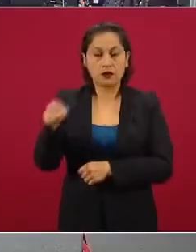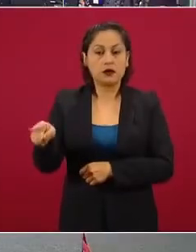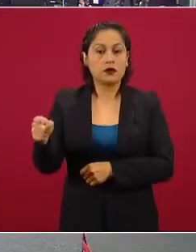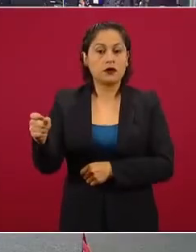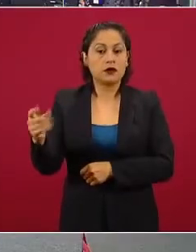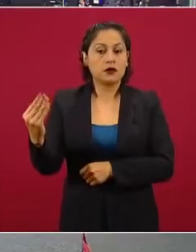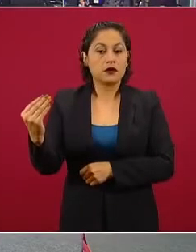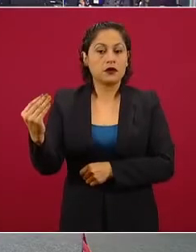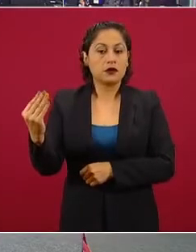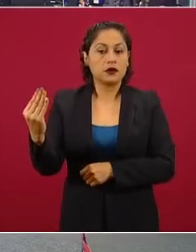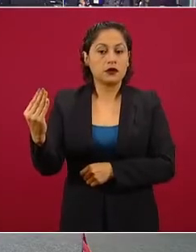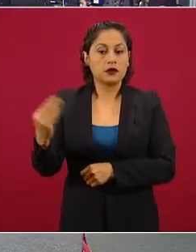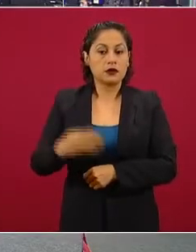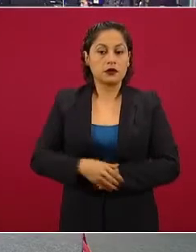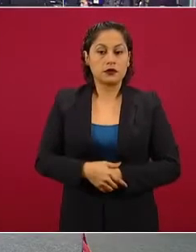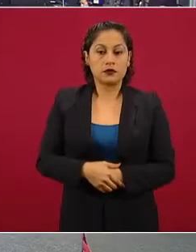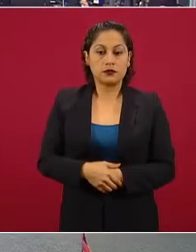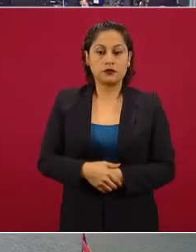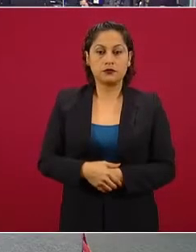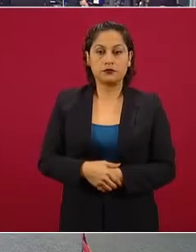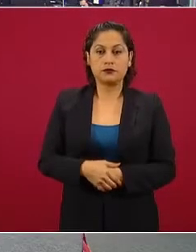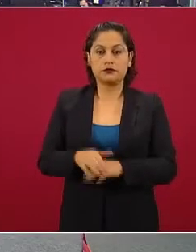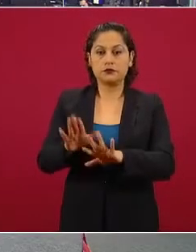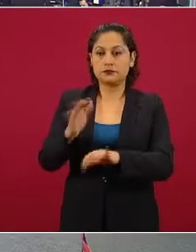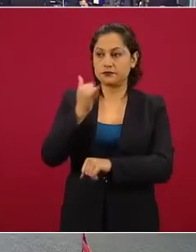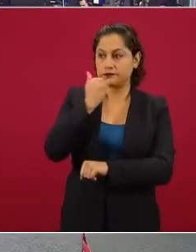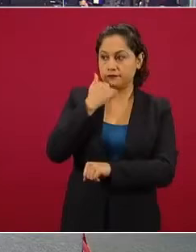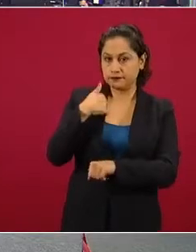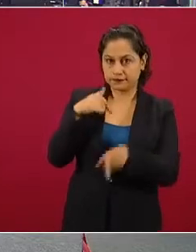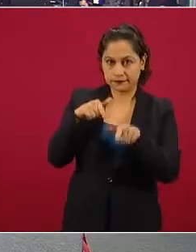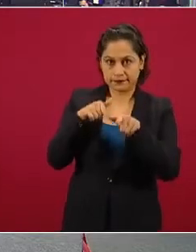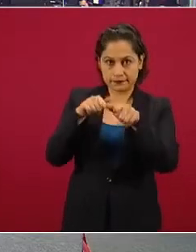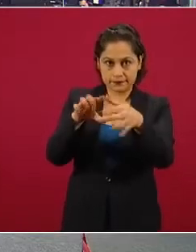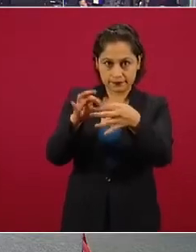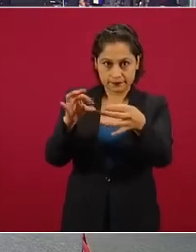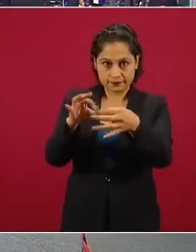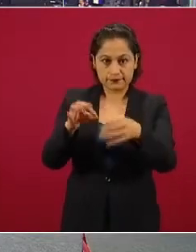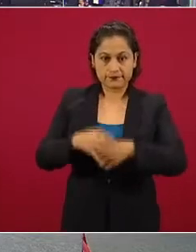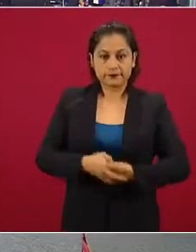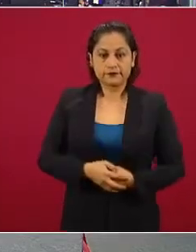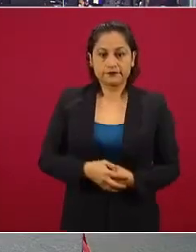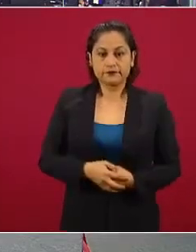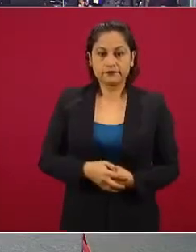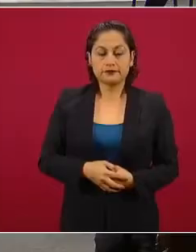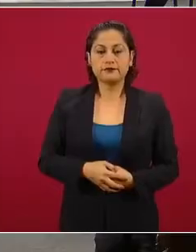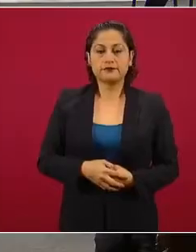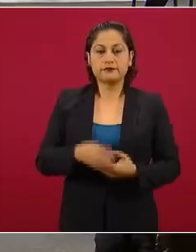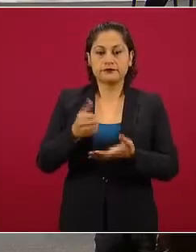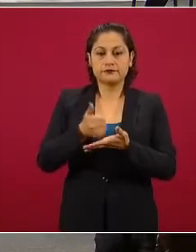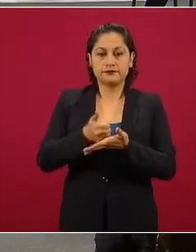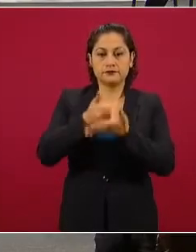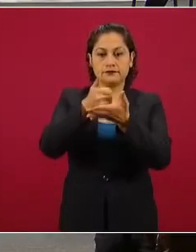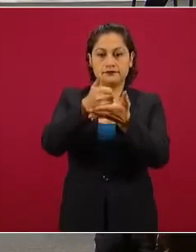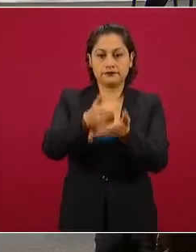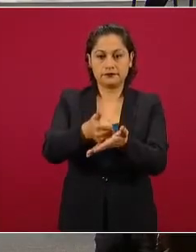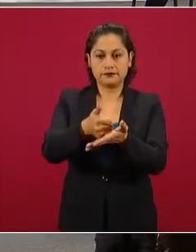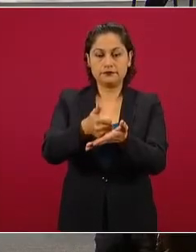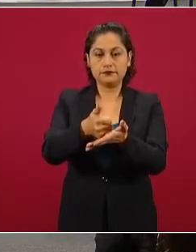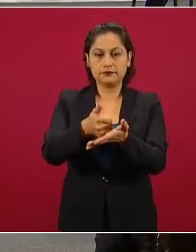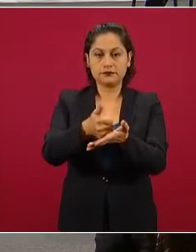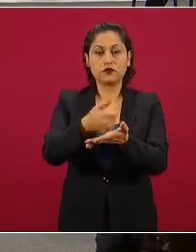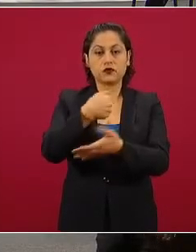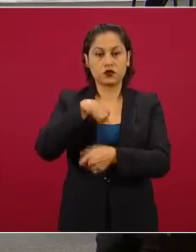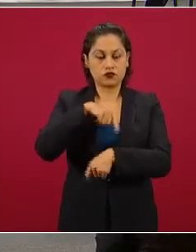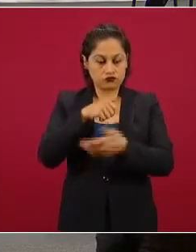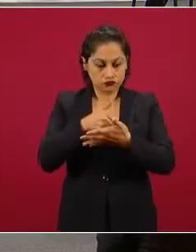¿Vale? Estoy a punto de decirlo, con mucho gusto lo digo. La ayuda consistió en que